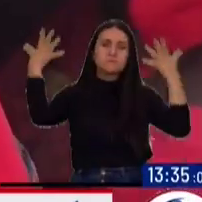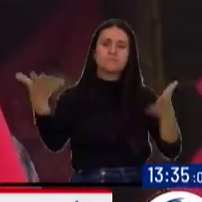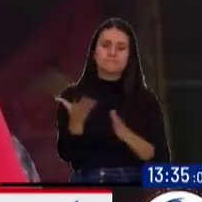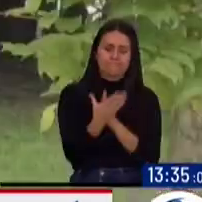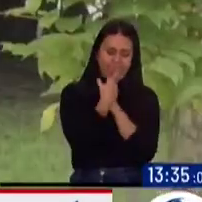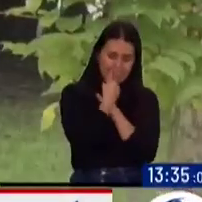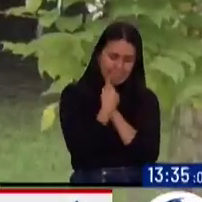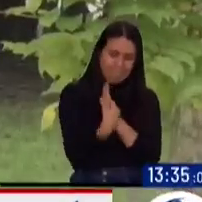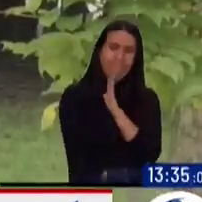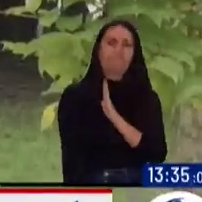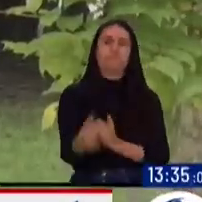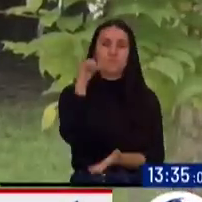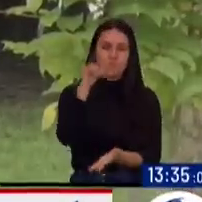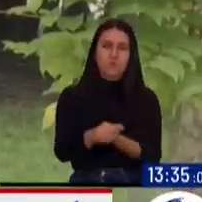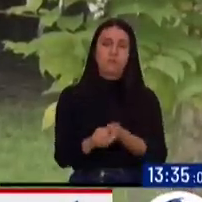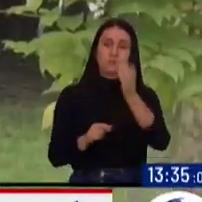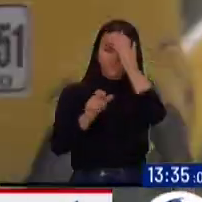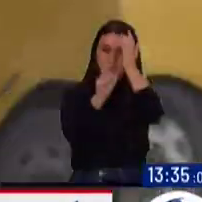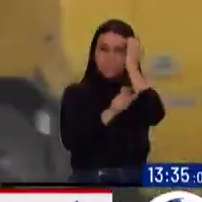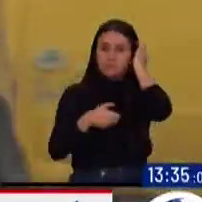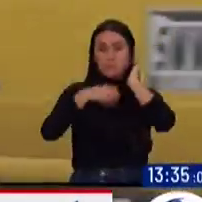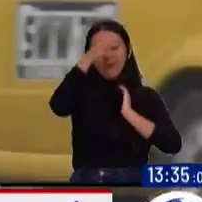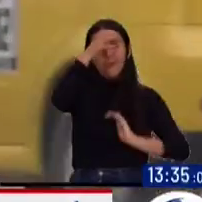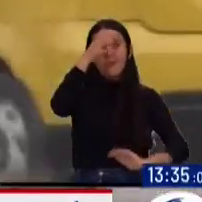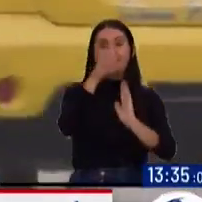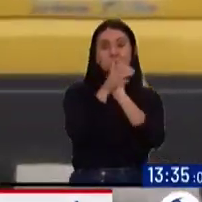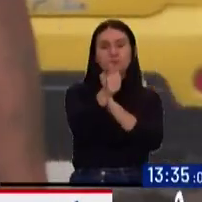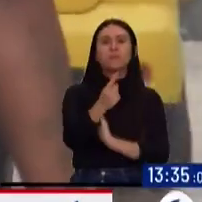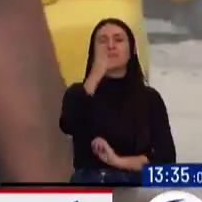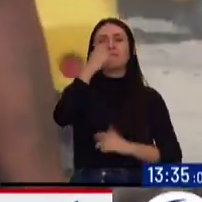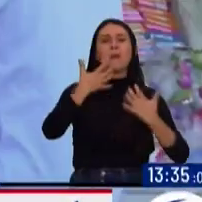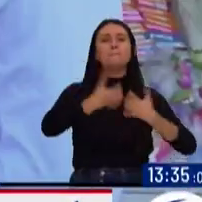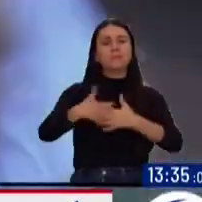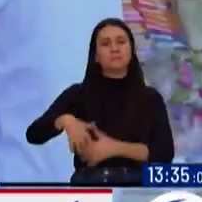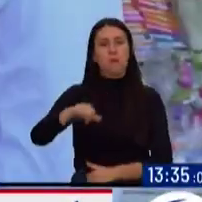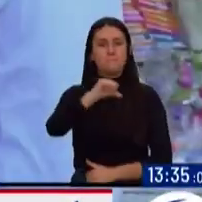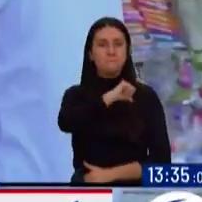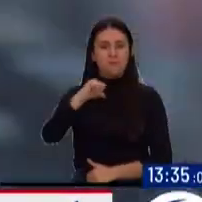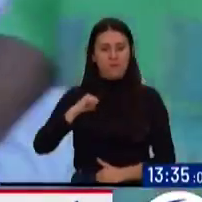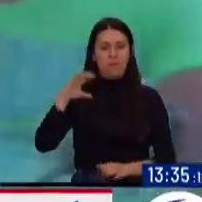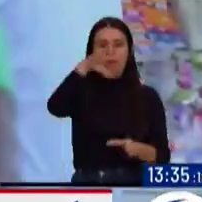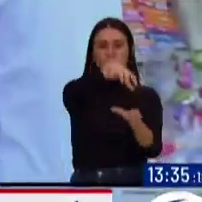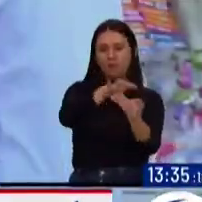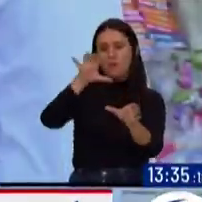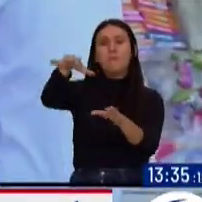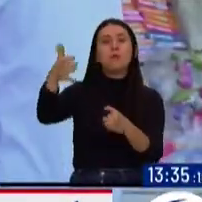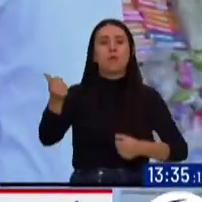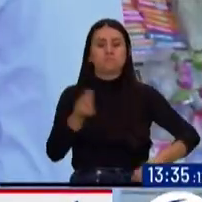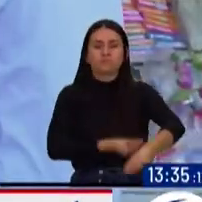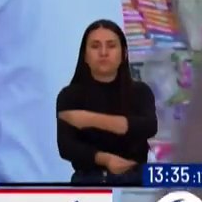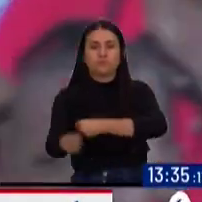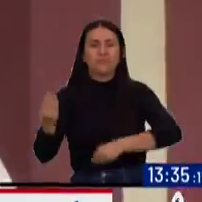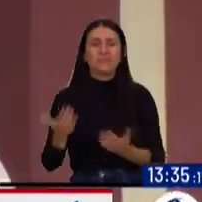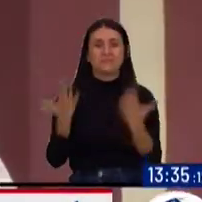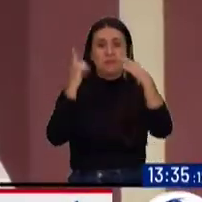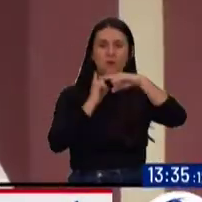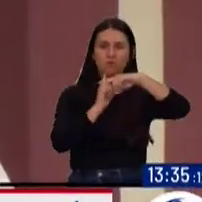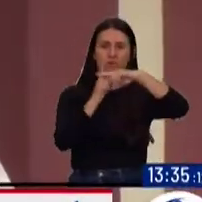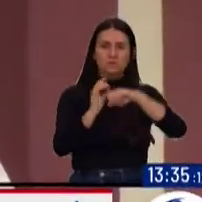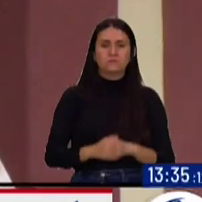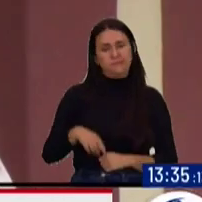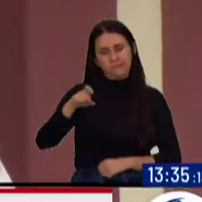en la pobreza. Para expertos, en Quibdó hacen falta más empresas privadas que ayuden a mover la economía. Que nos ayude a